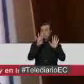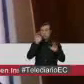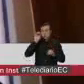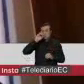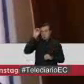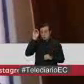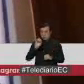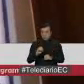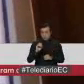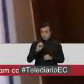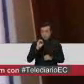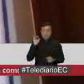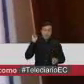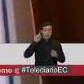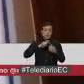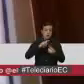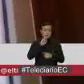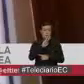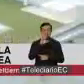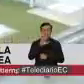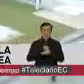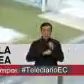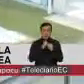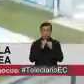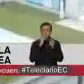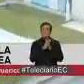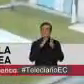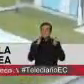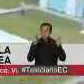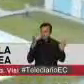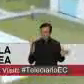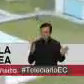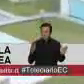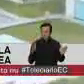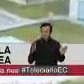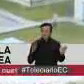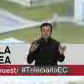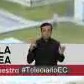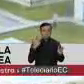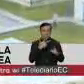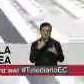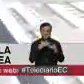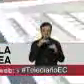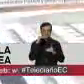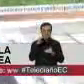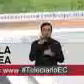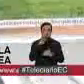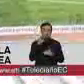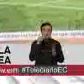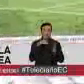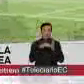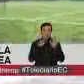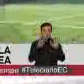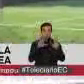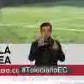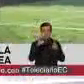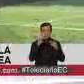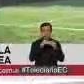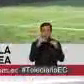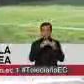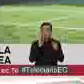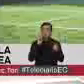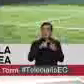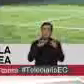4.99% y hasta 25 años. En el caso del segmento 3 están viviendas entre $40.960